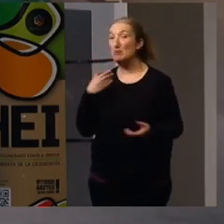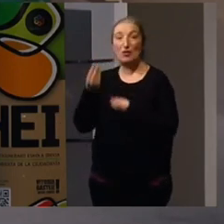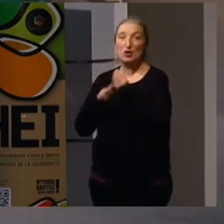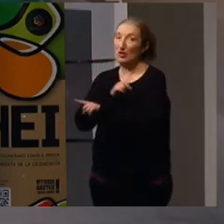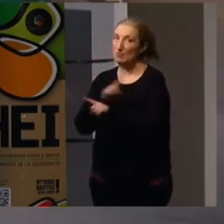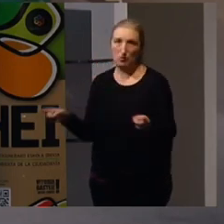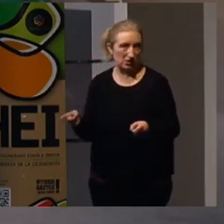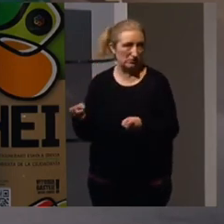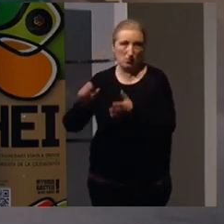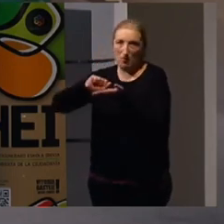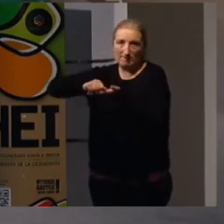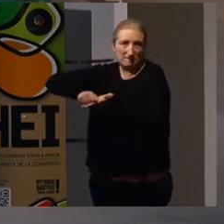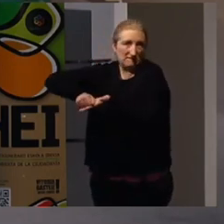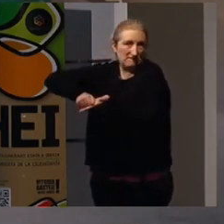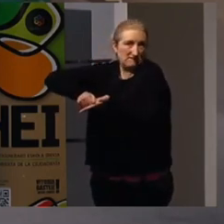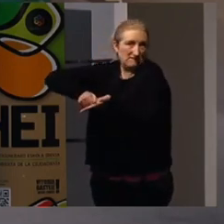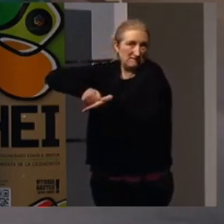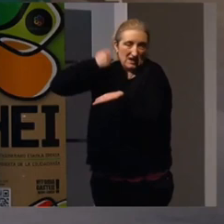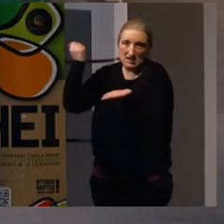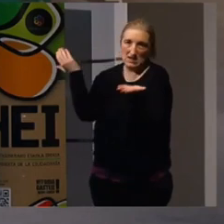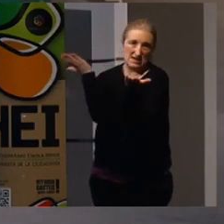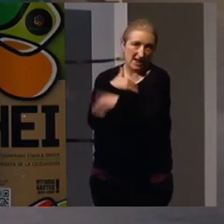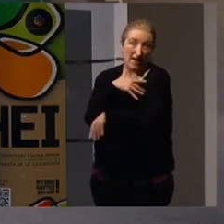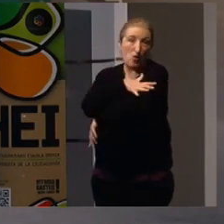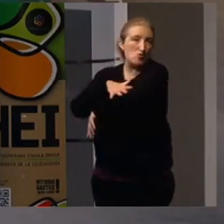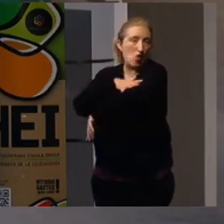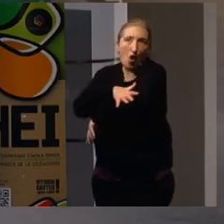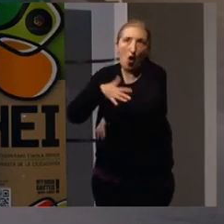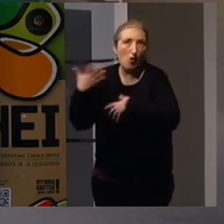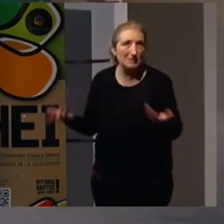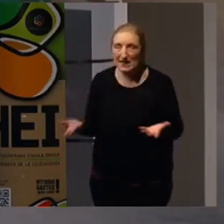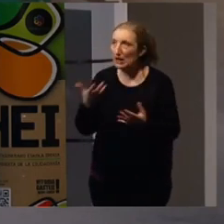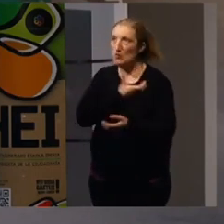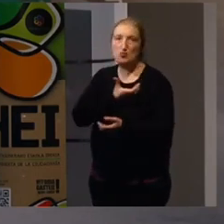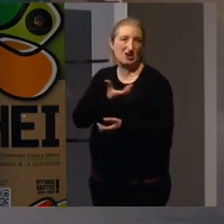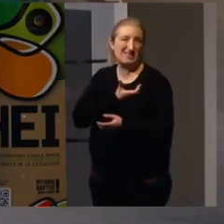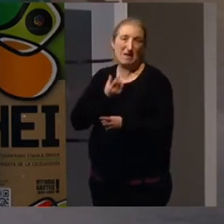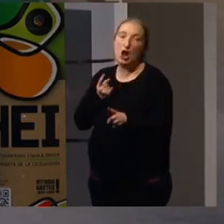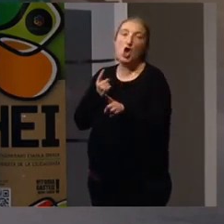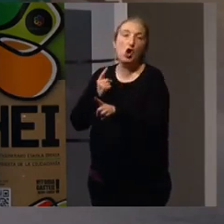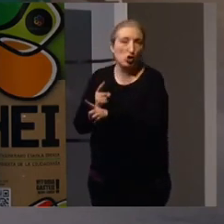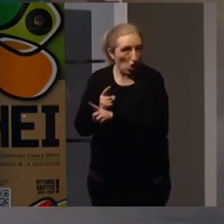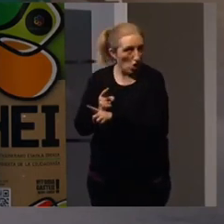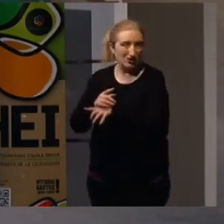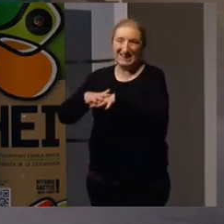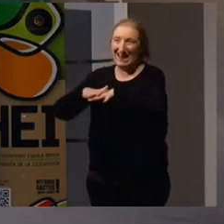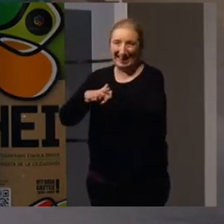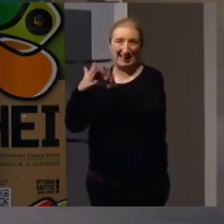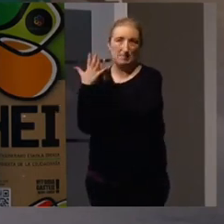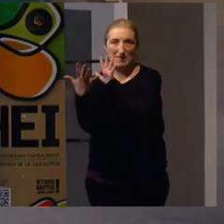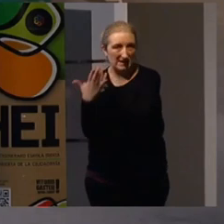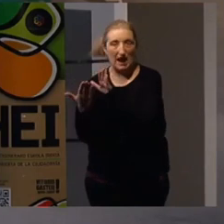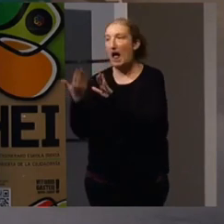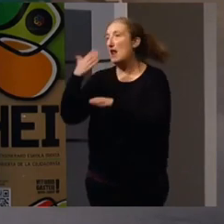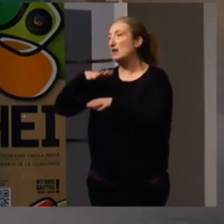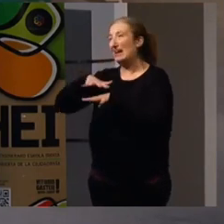un absoluto erial, ¿no? Y el perfecto ejemplo de un gobierno municipal que va en contra de todo tejido vecinal y de